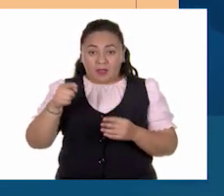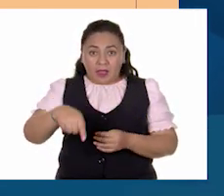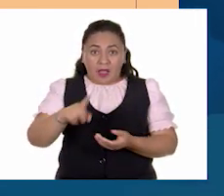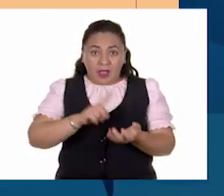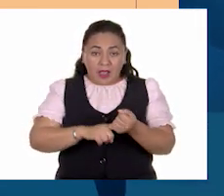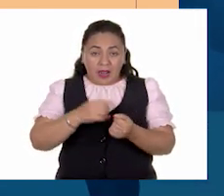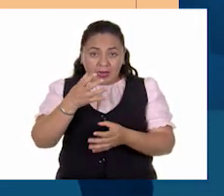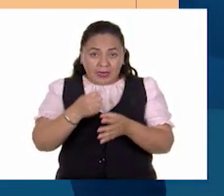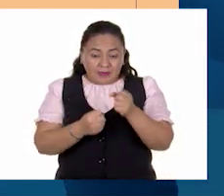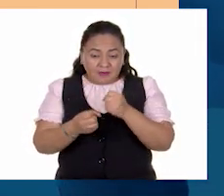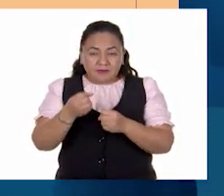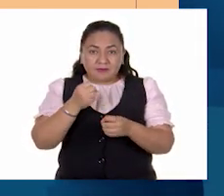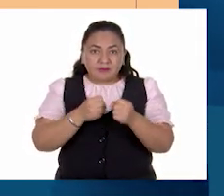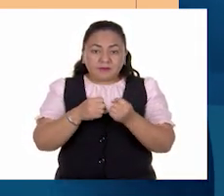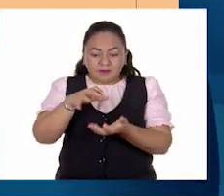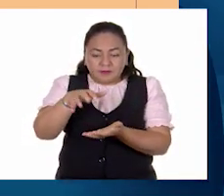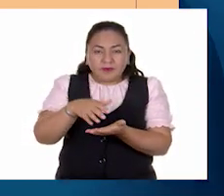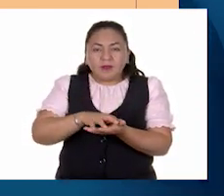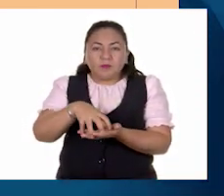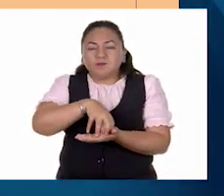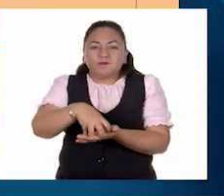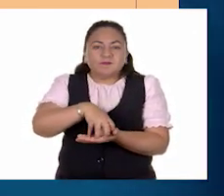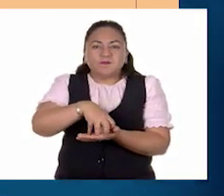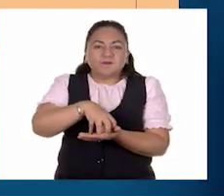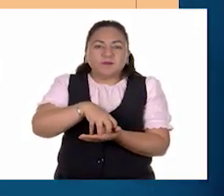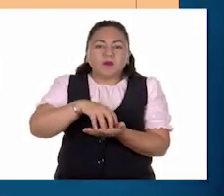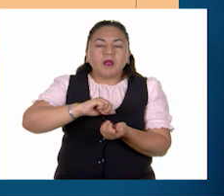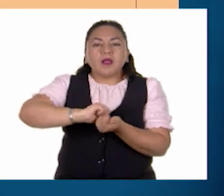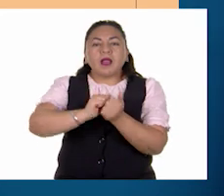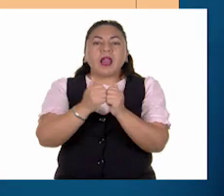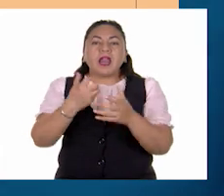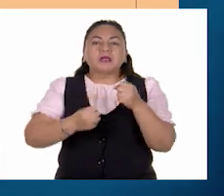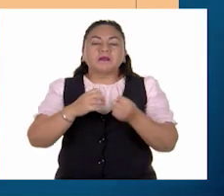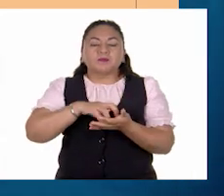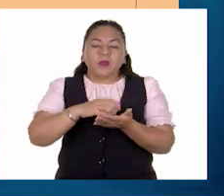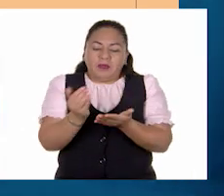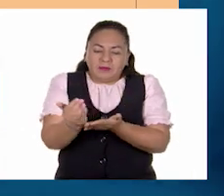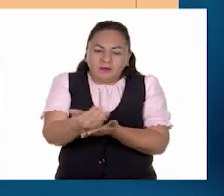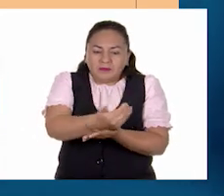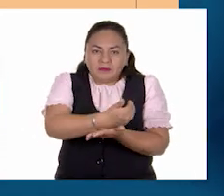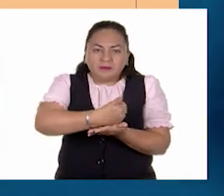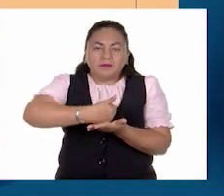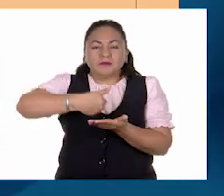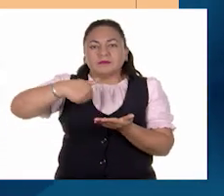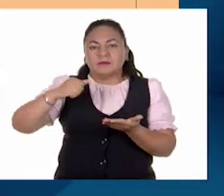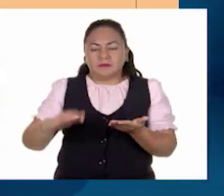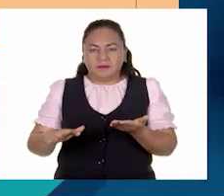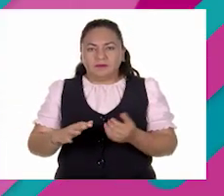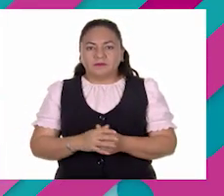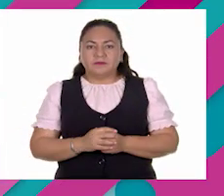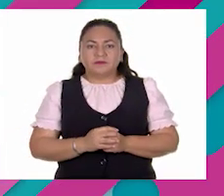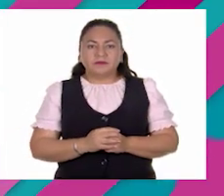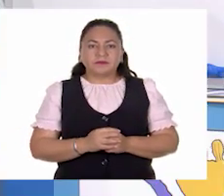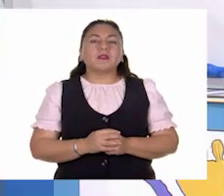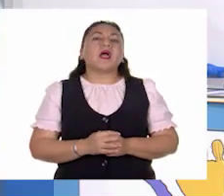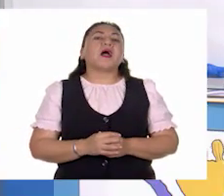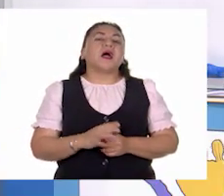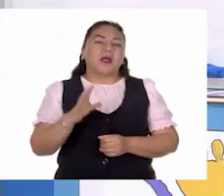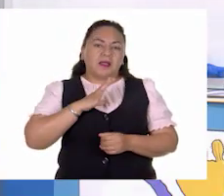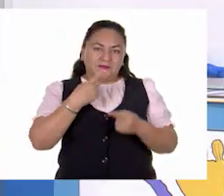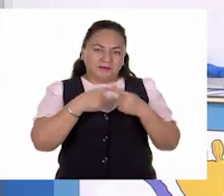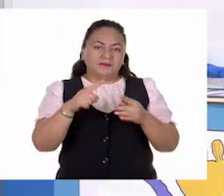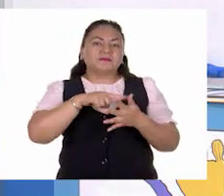lácteo cremoso que se obtiene al cuajar la leche y separarla del suero. Muy bien, tiene varias